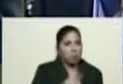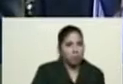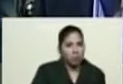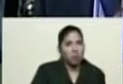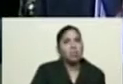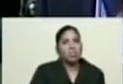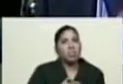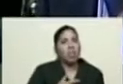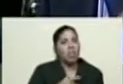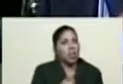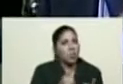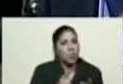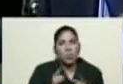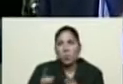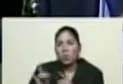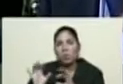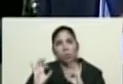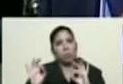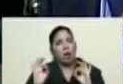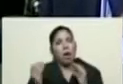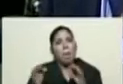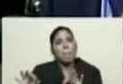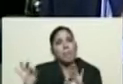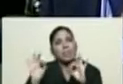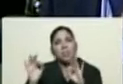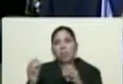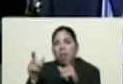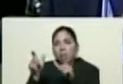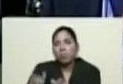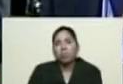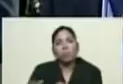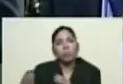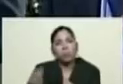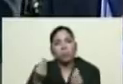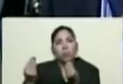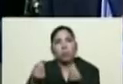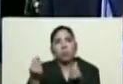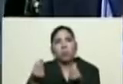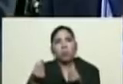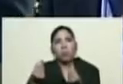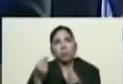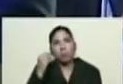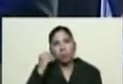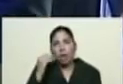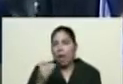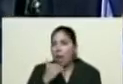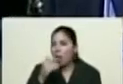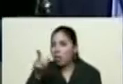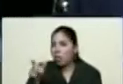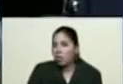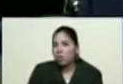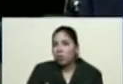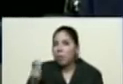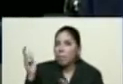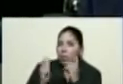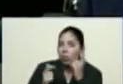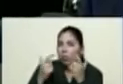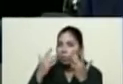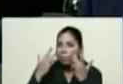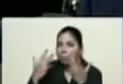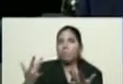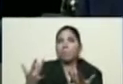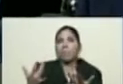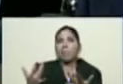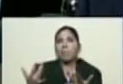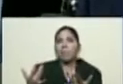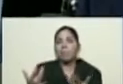allá en Brasil, Porto Alegre. Había algo en Chávez y se demostró después